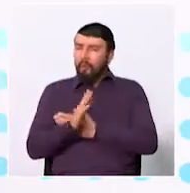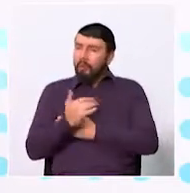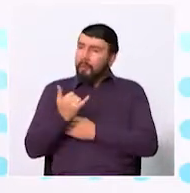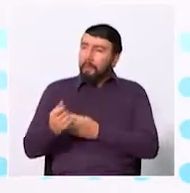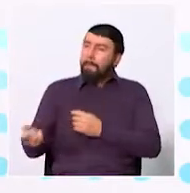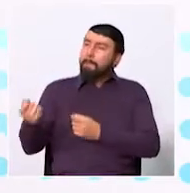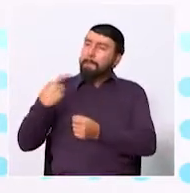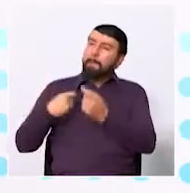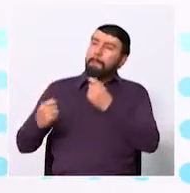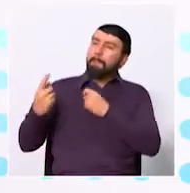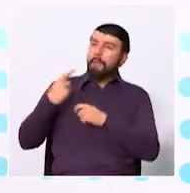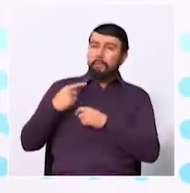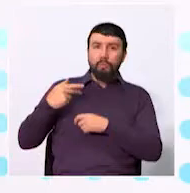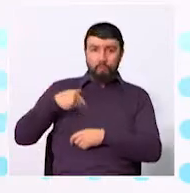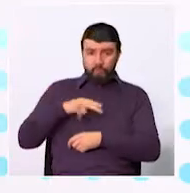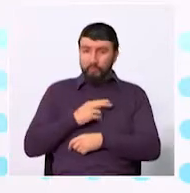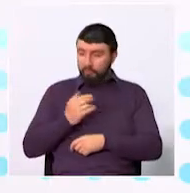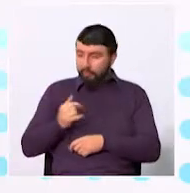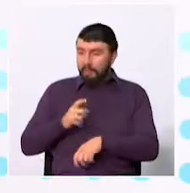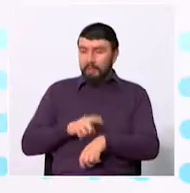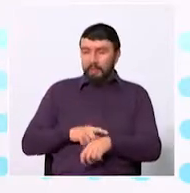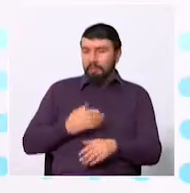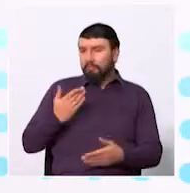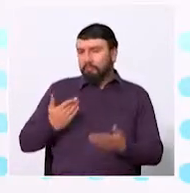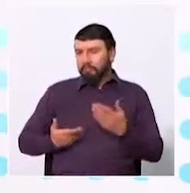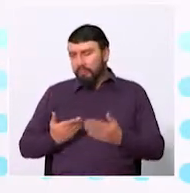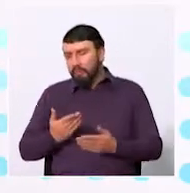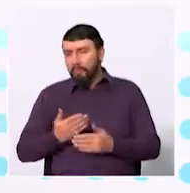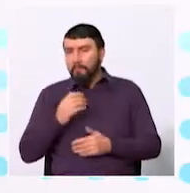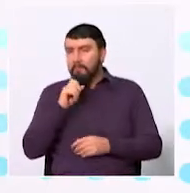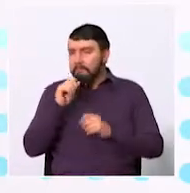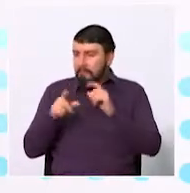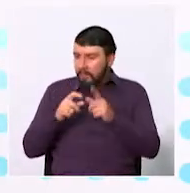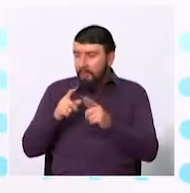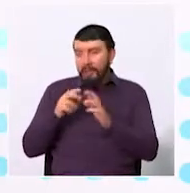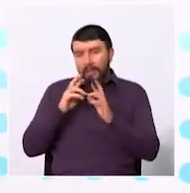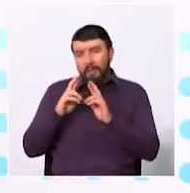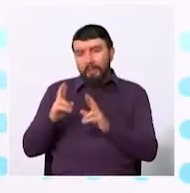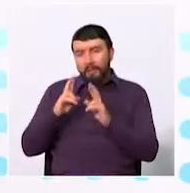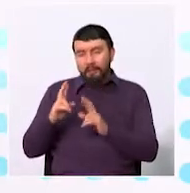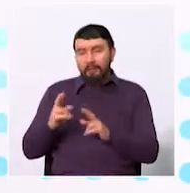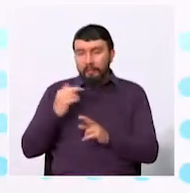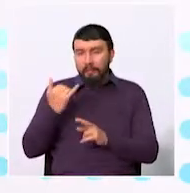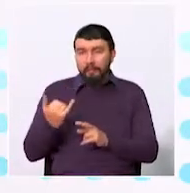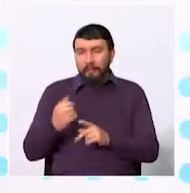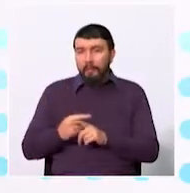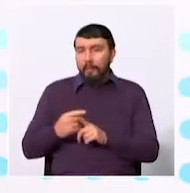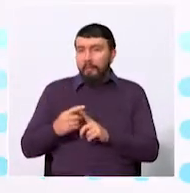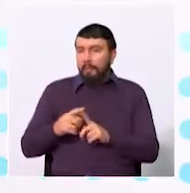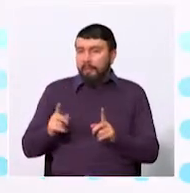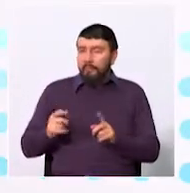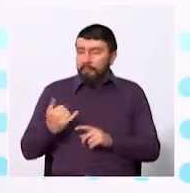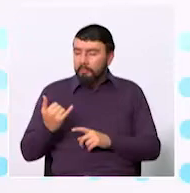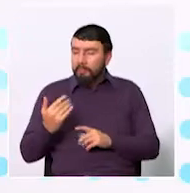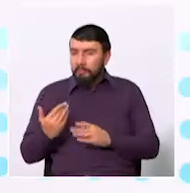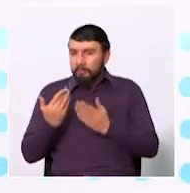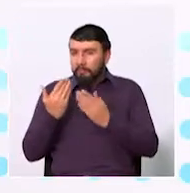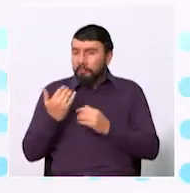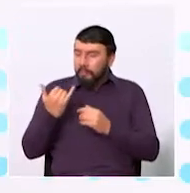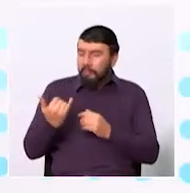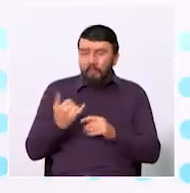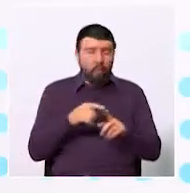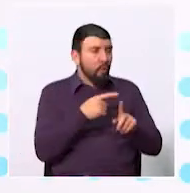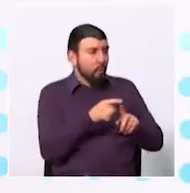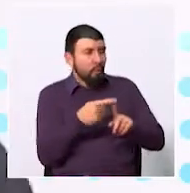en la medida de nuestro tiempo vamos evacuando las evacuando las pero de todas maneras sirve para hacer otros programas y